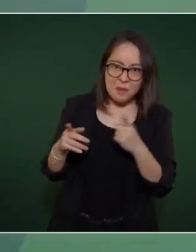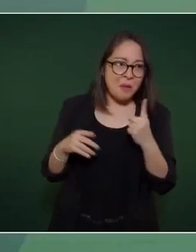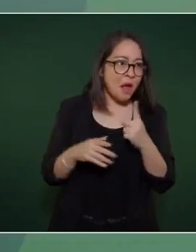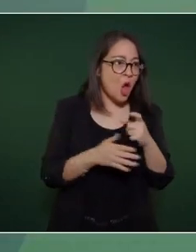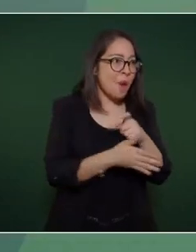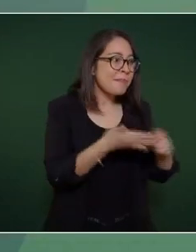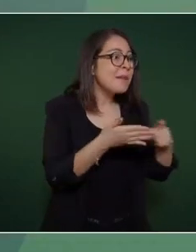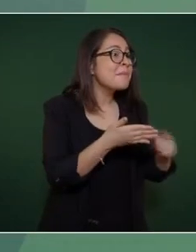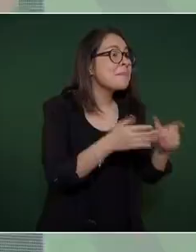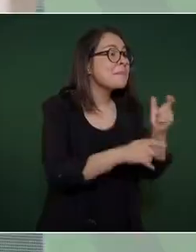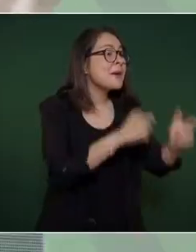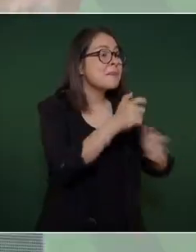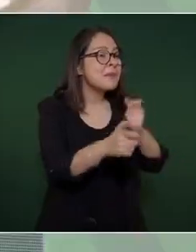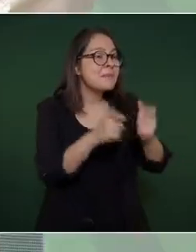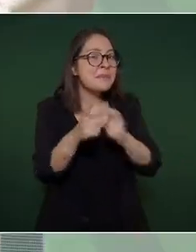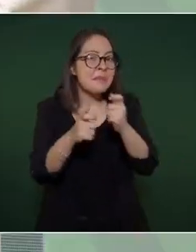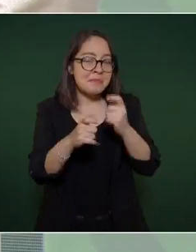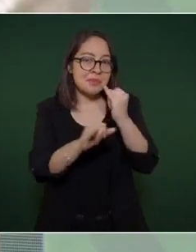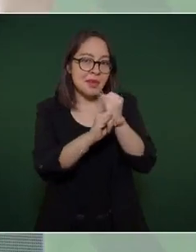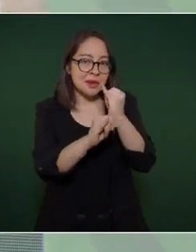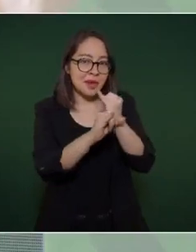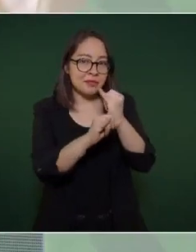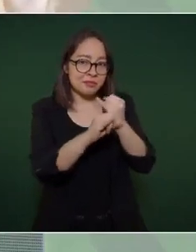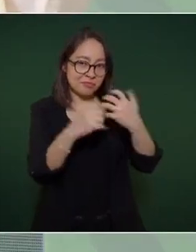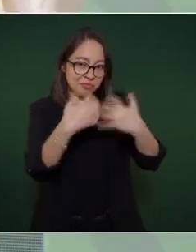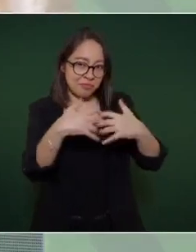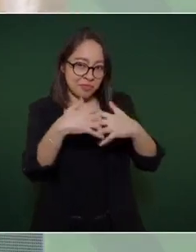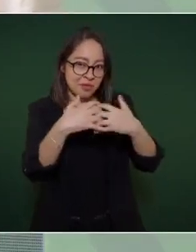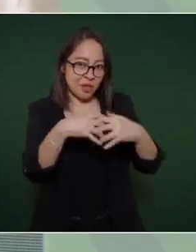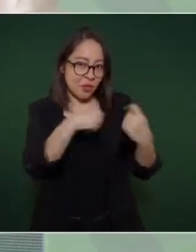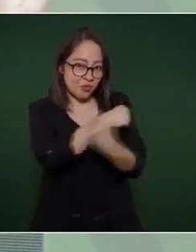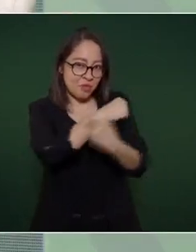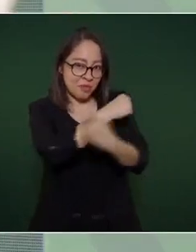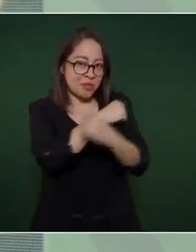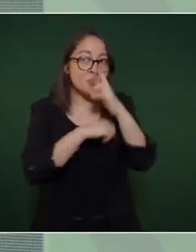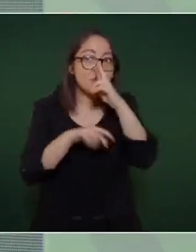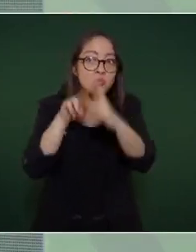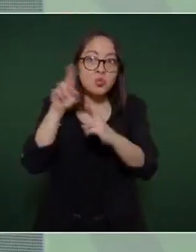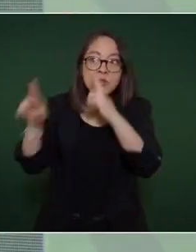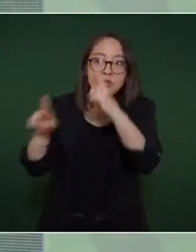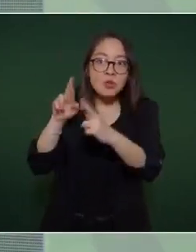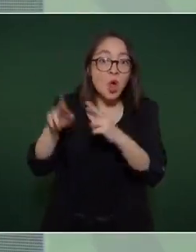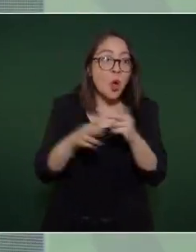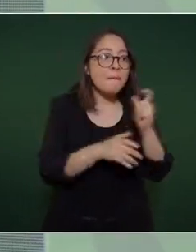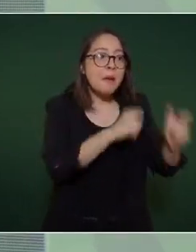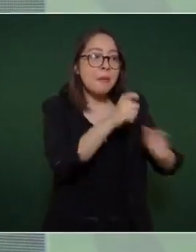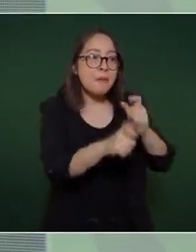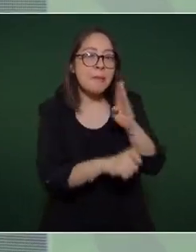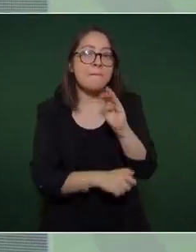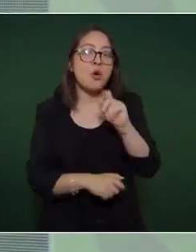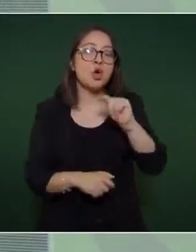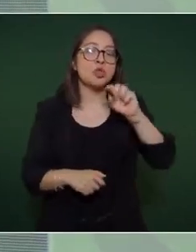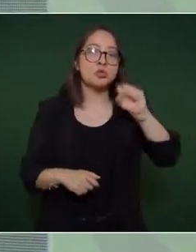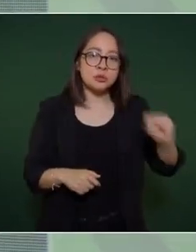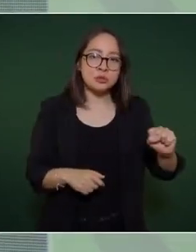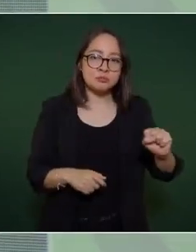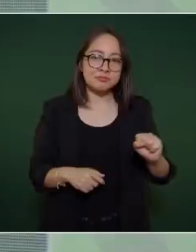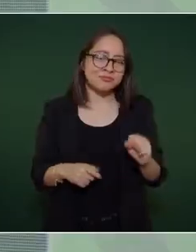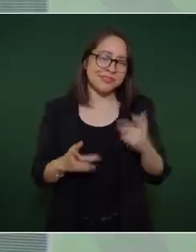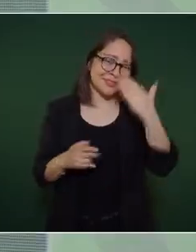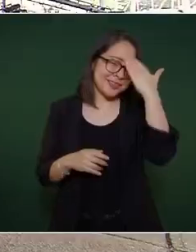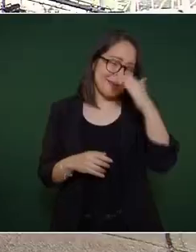comprando granjas de bots. Ya hasta sabemos que en Argentina están al